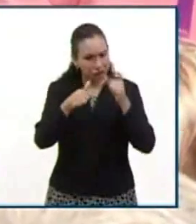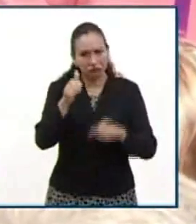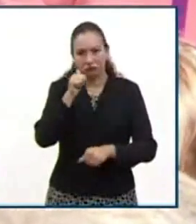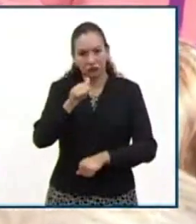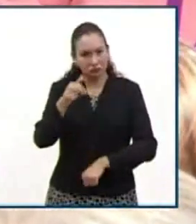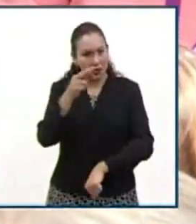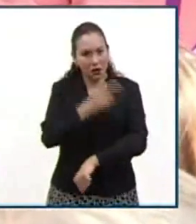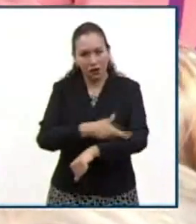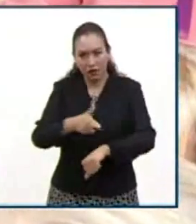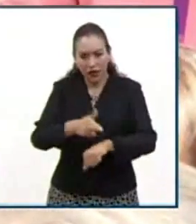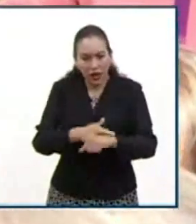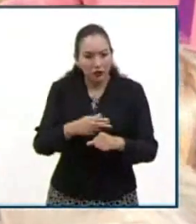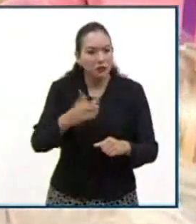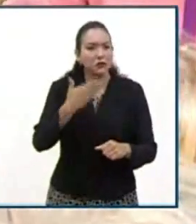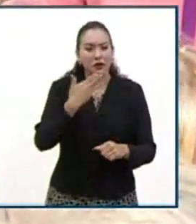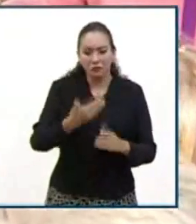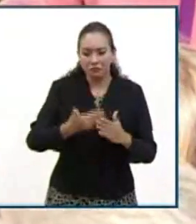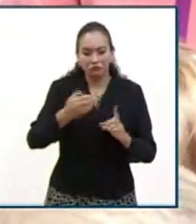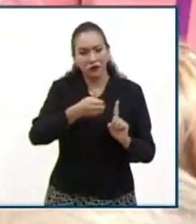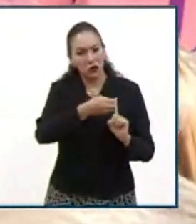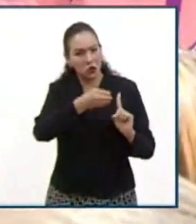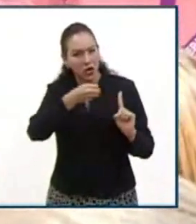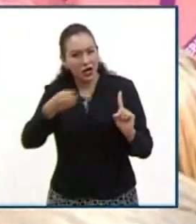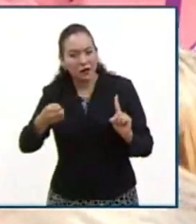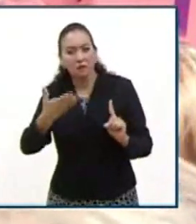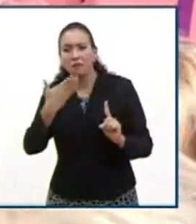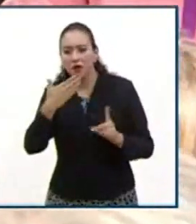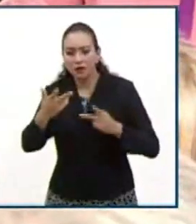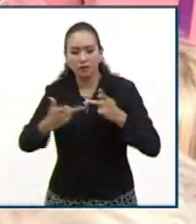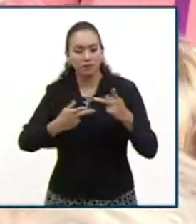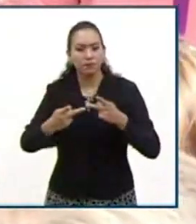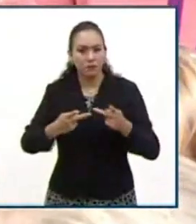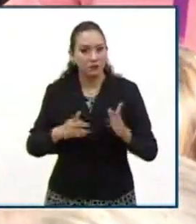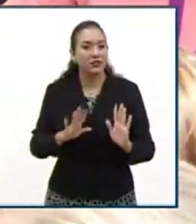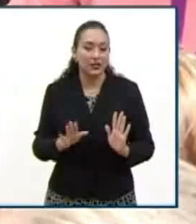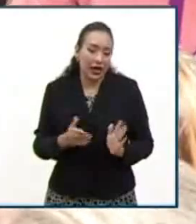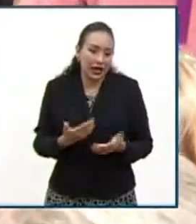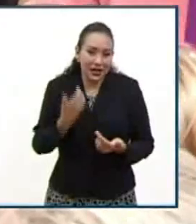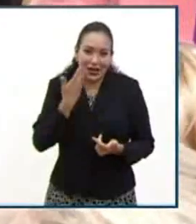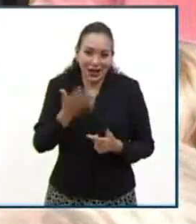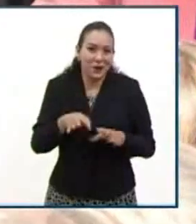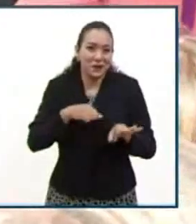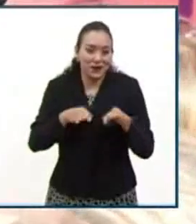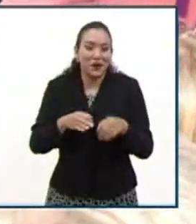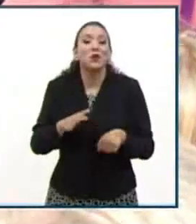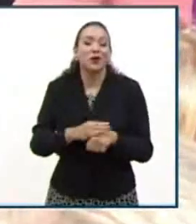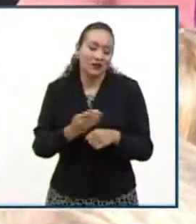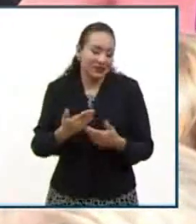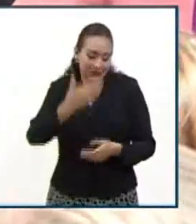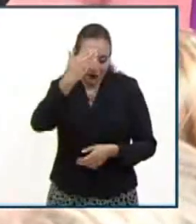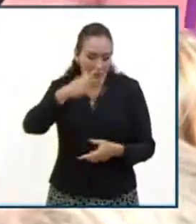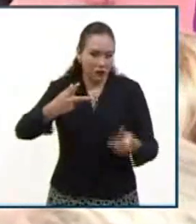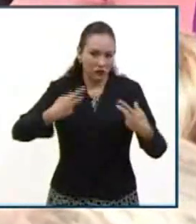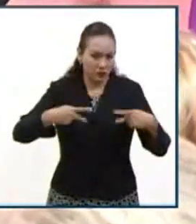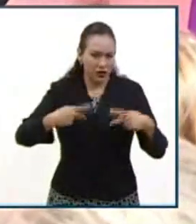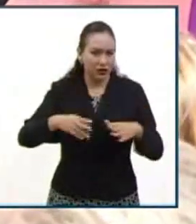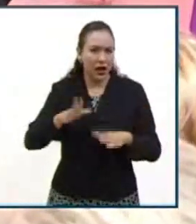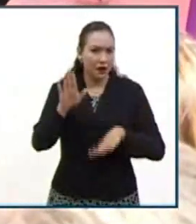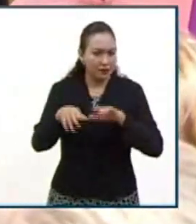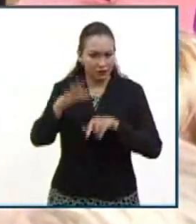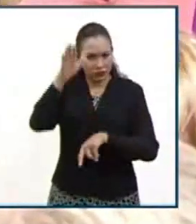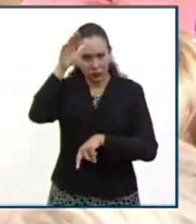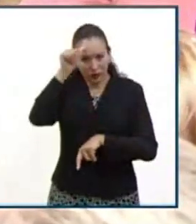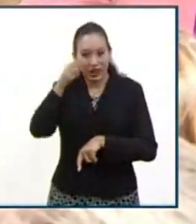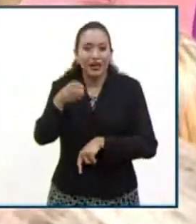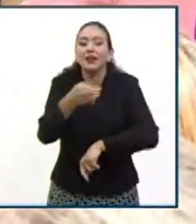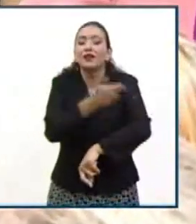pues muy organizada. Ya creo que estábamos con deseosos ya de estar recibiendo esta etapa del proceso